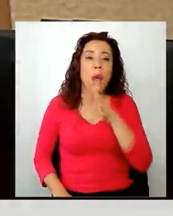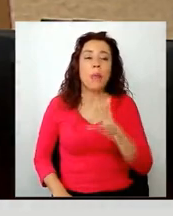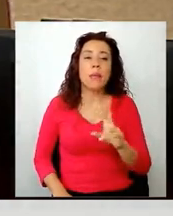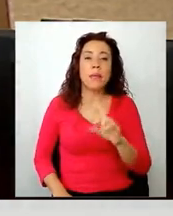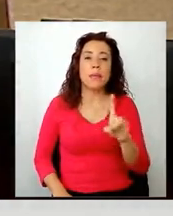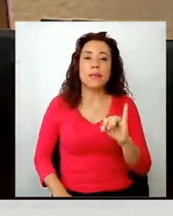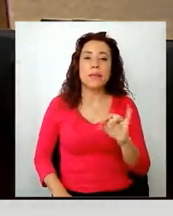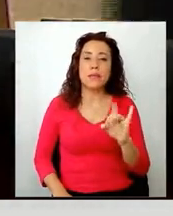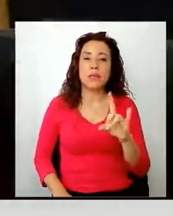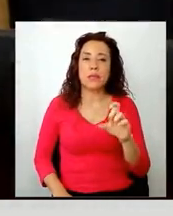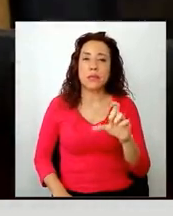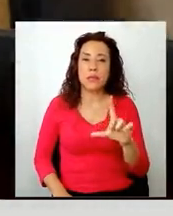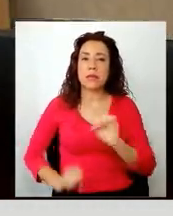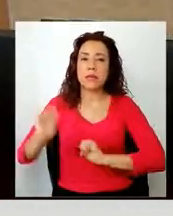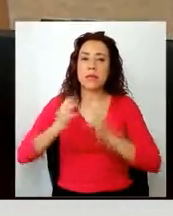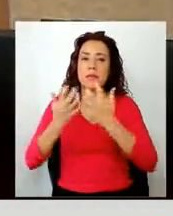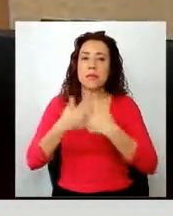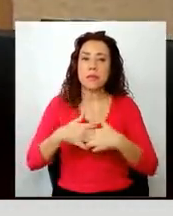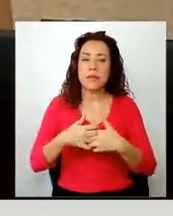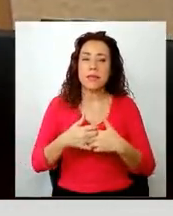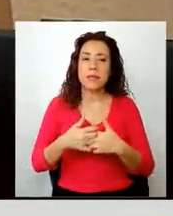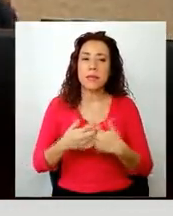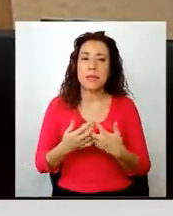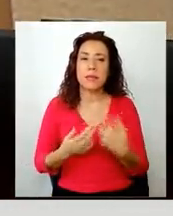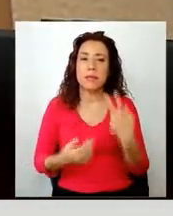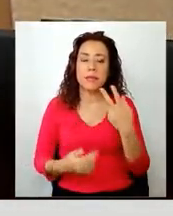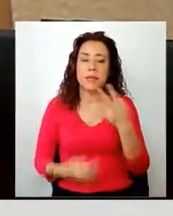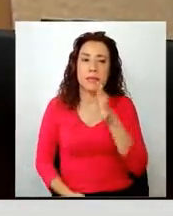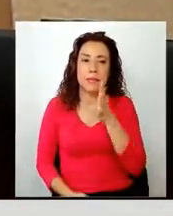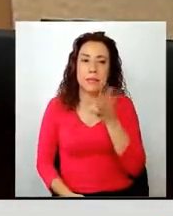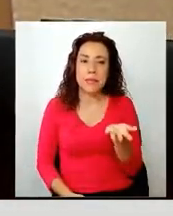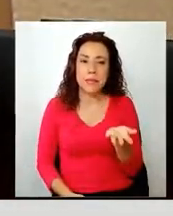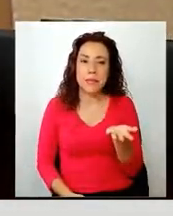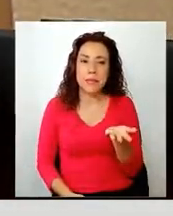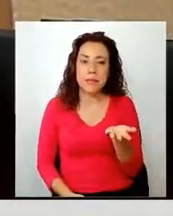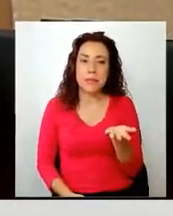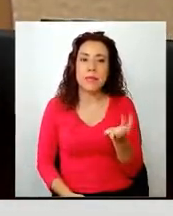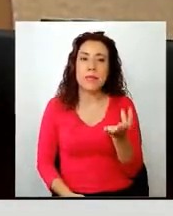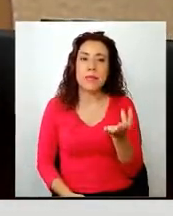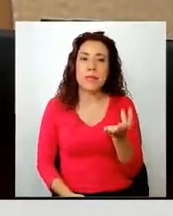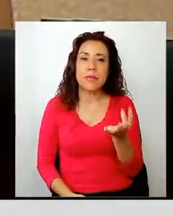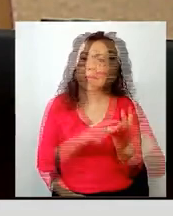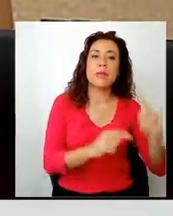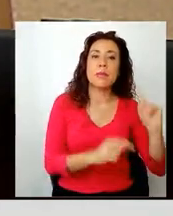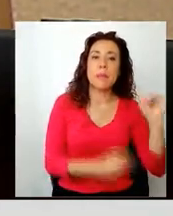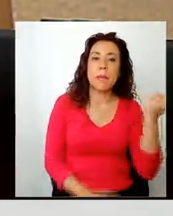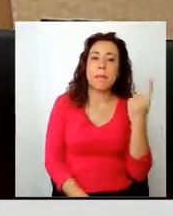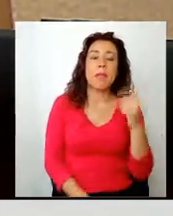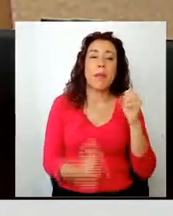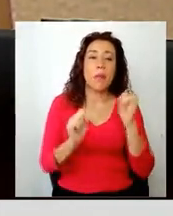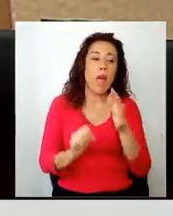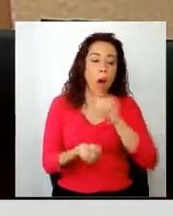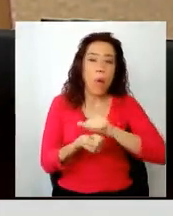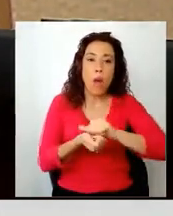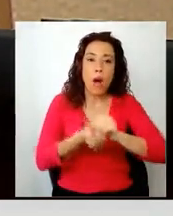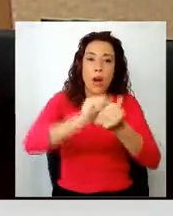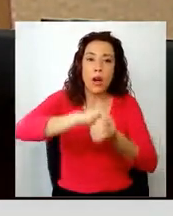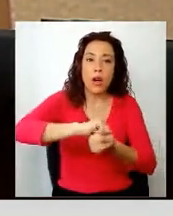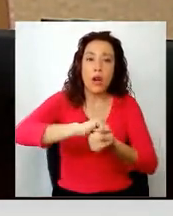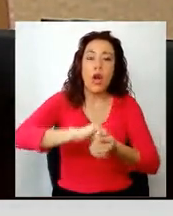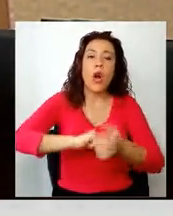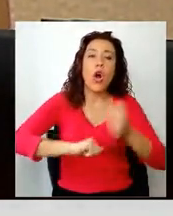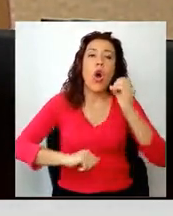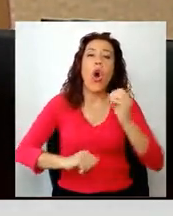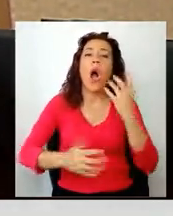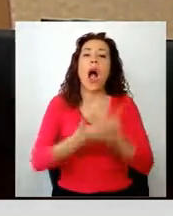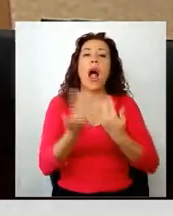las empresas de servicios sanitarios u otros particulares que reutilicen aguas o tiene algún límite debe